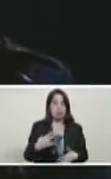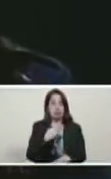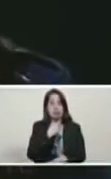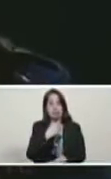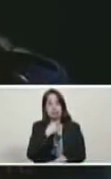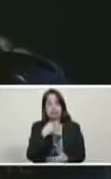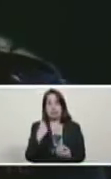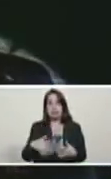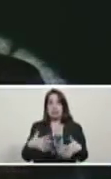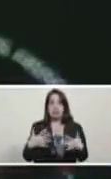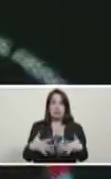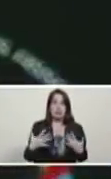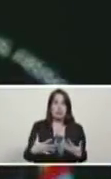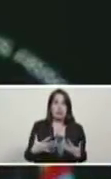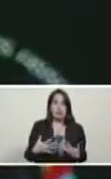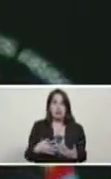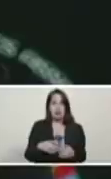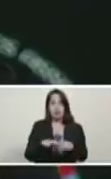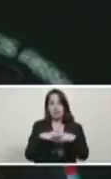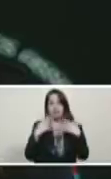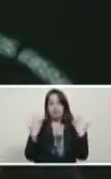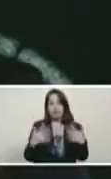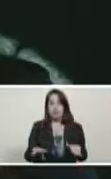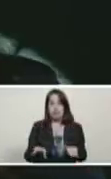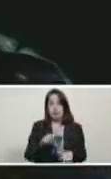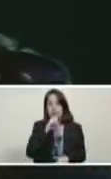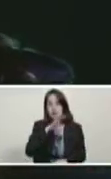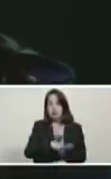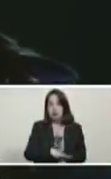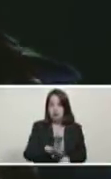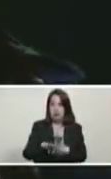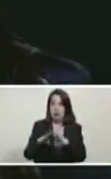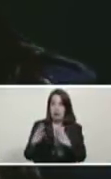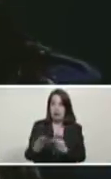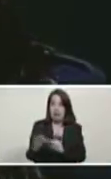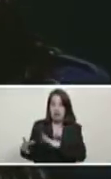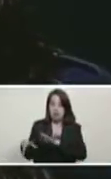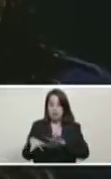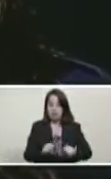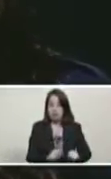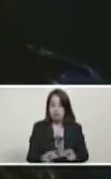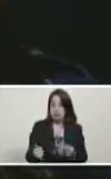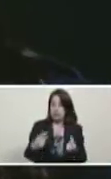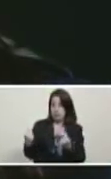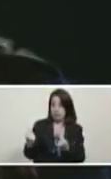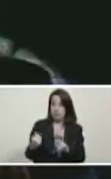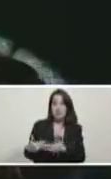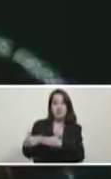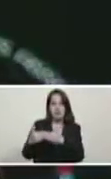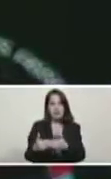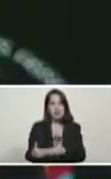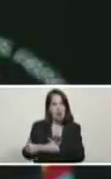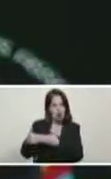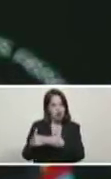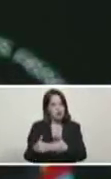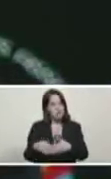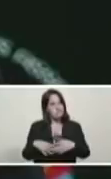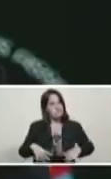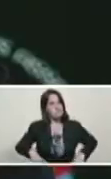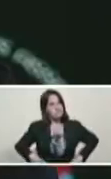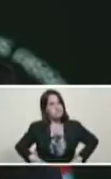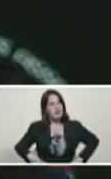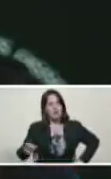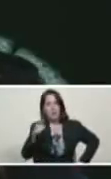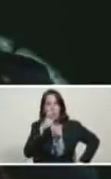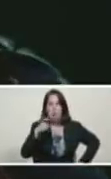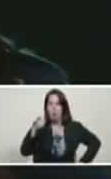multidimensional e histórica del capitalismo en este marco eeuu busca sostener su hegemonía